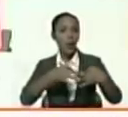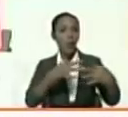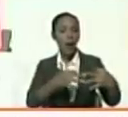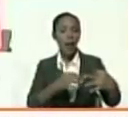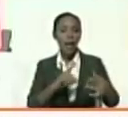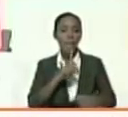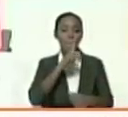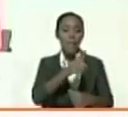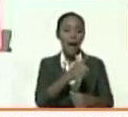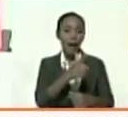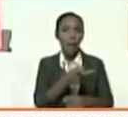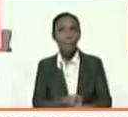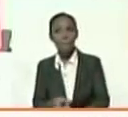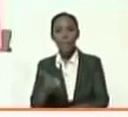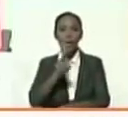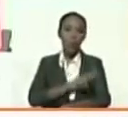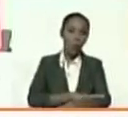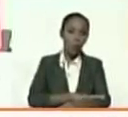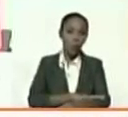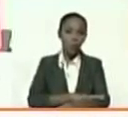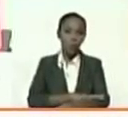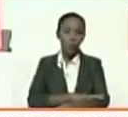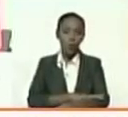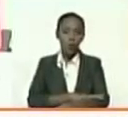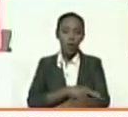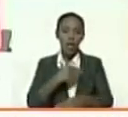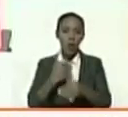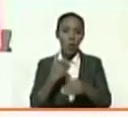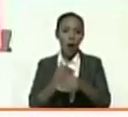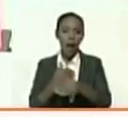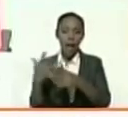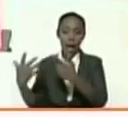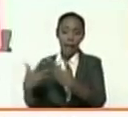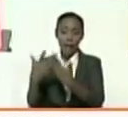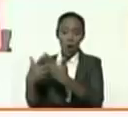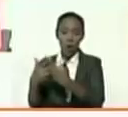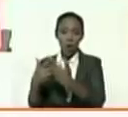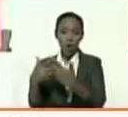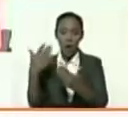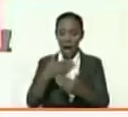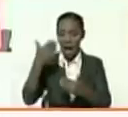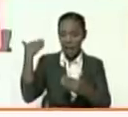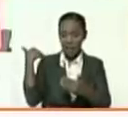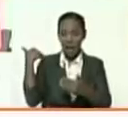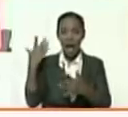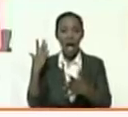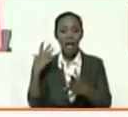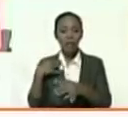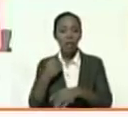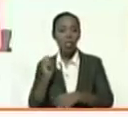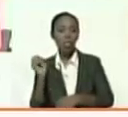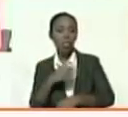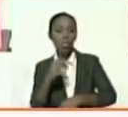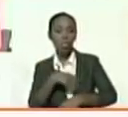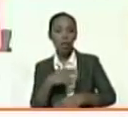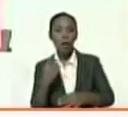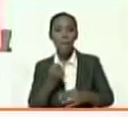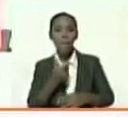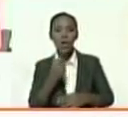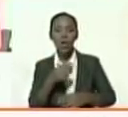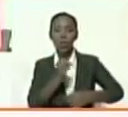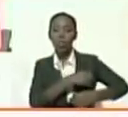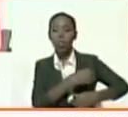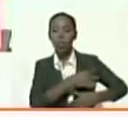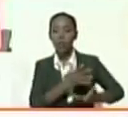peor el patio trasero de Estados Unidos, y no ocurriera más nada en